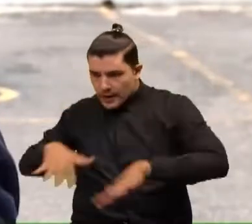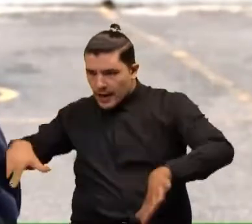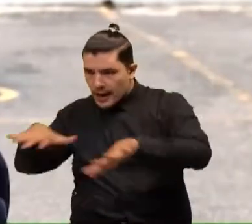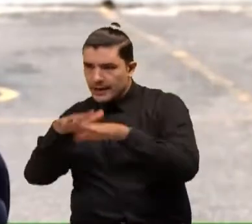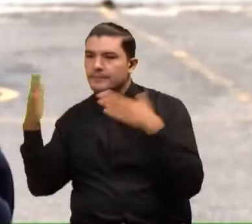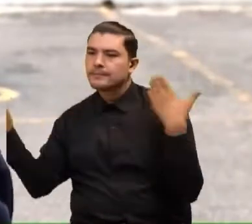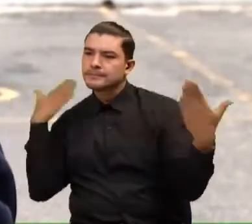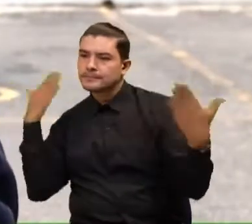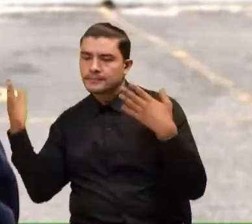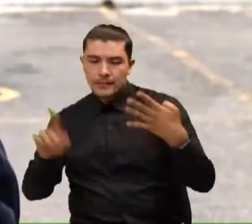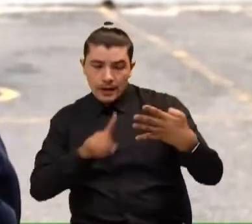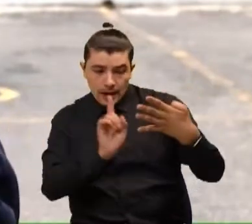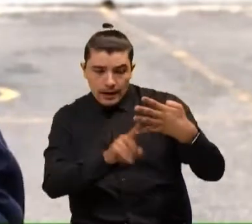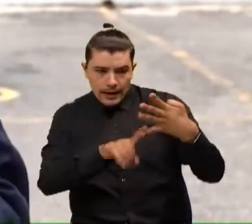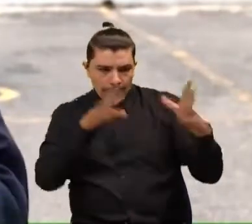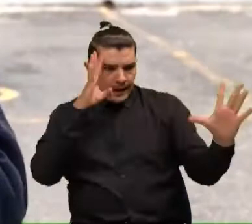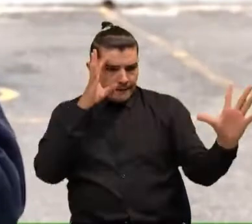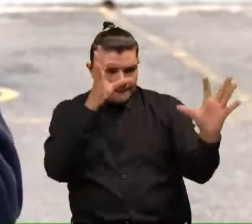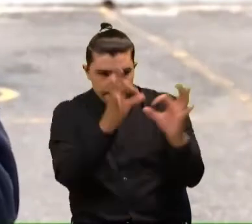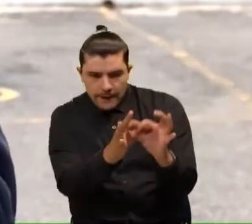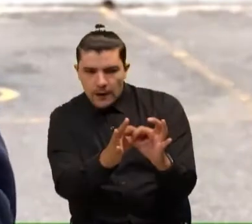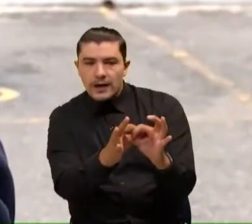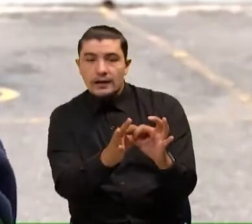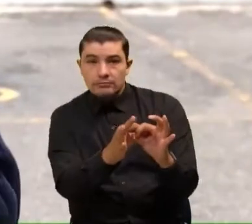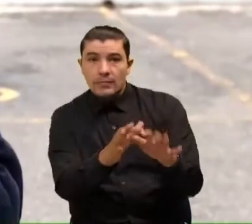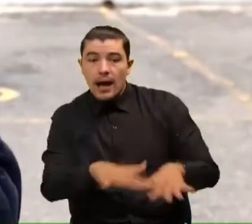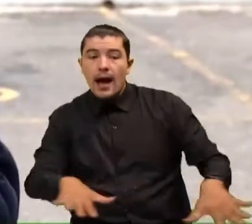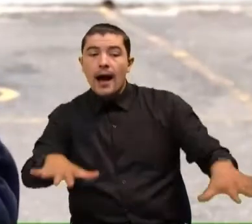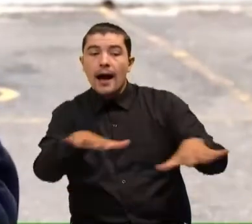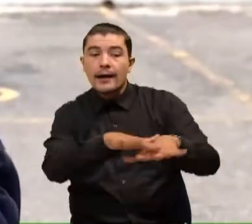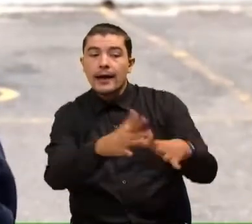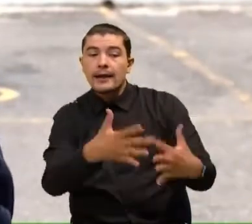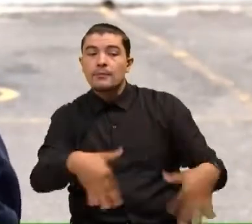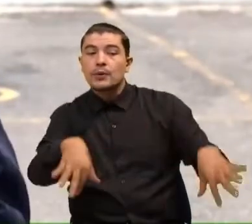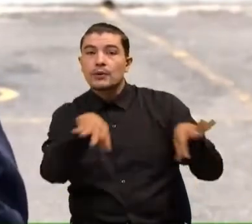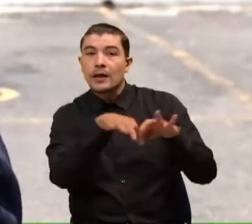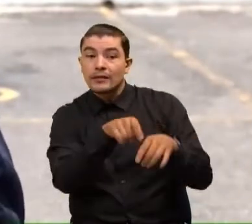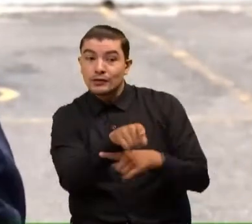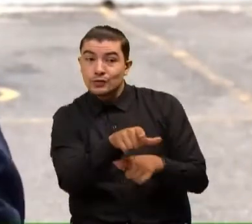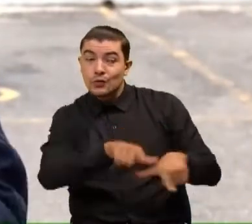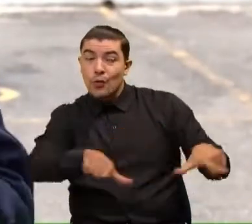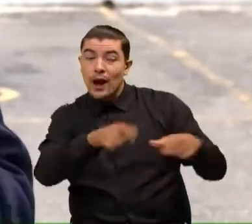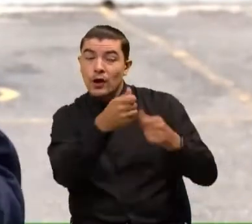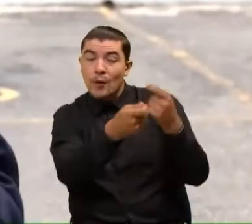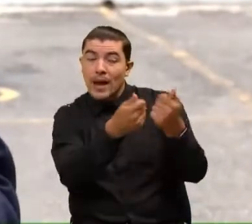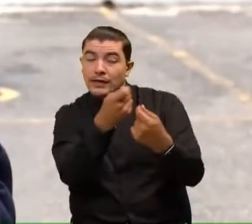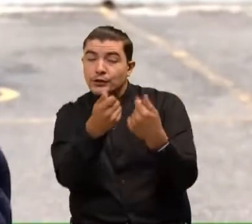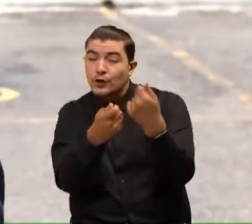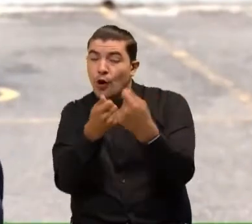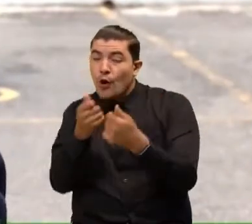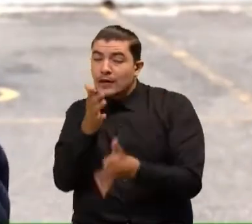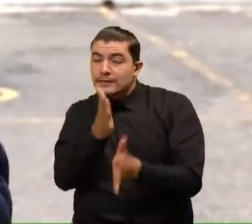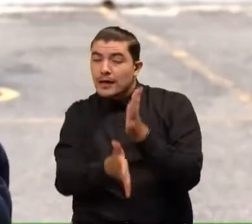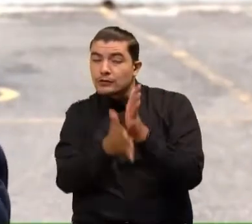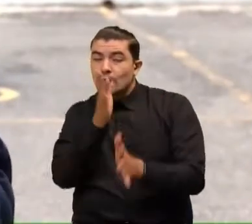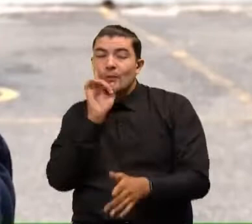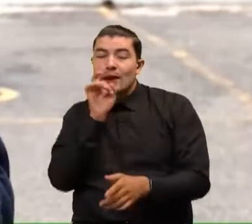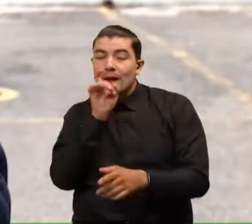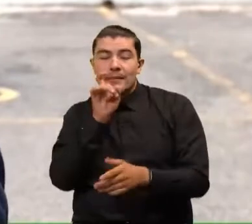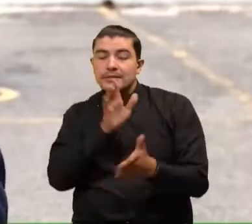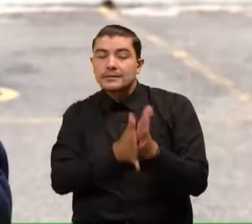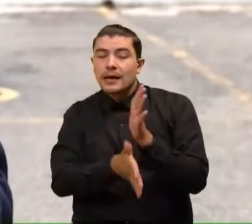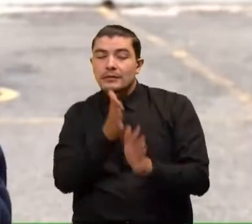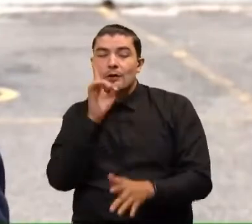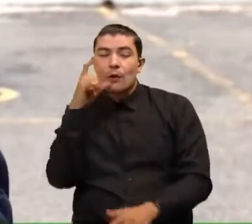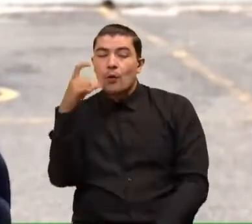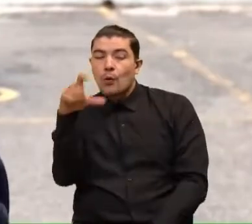4 un espacio importante en el sector comercio en el centro de la ciudad, por la importancia que reviste el